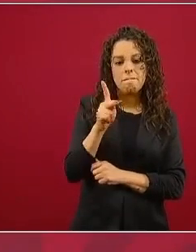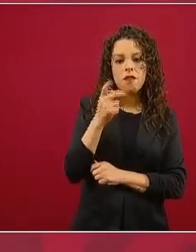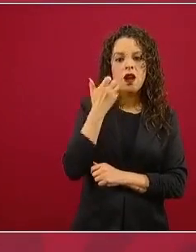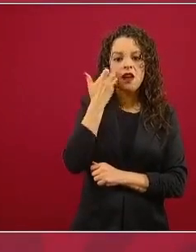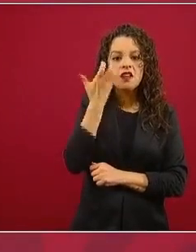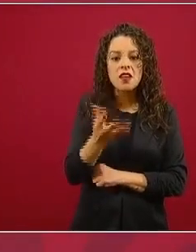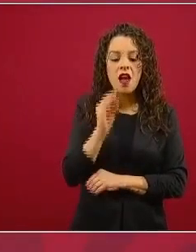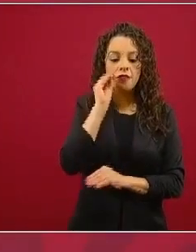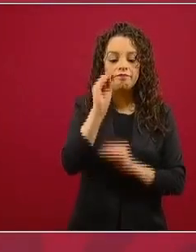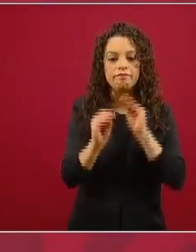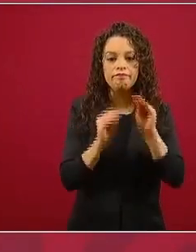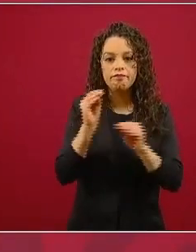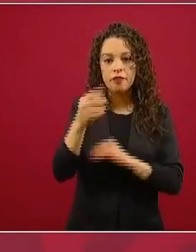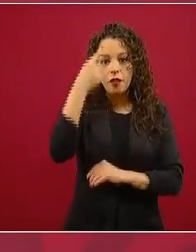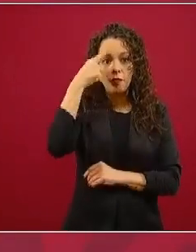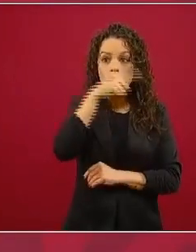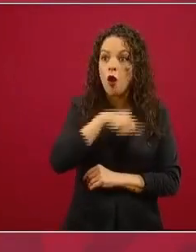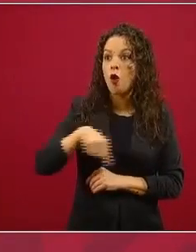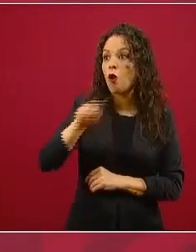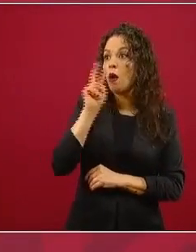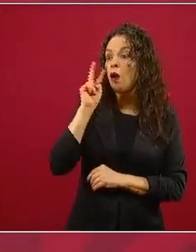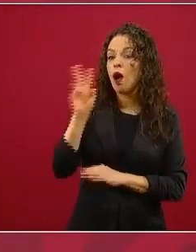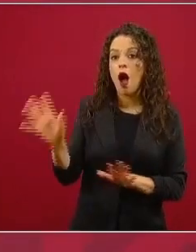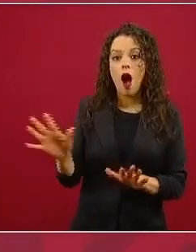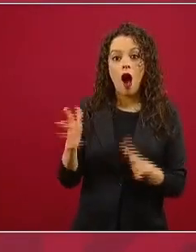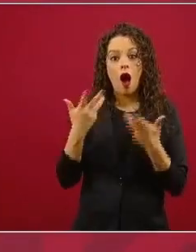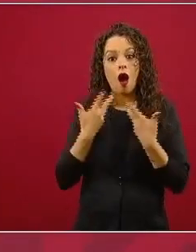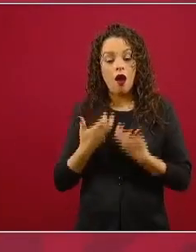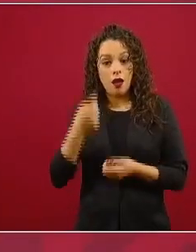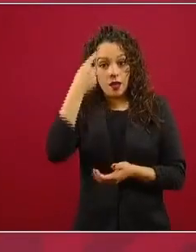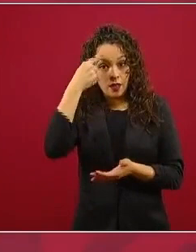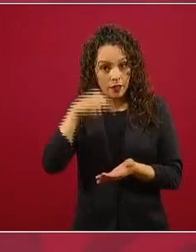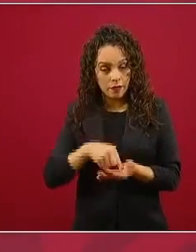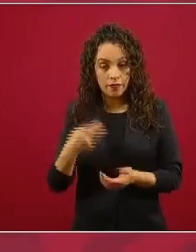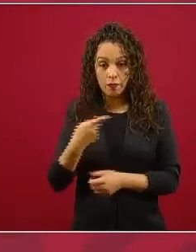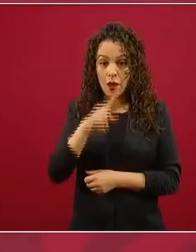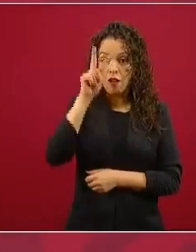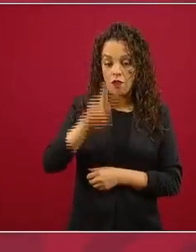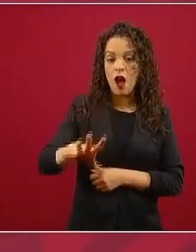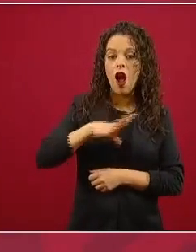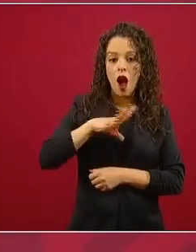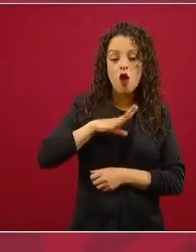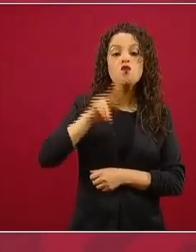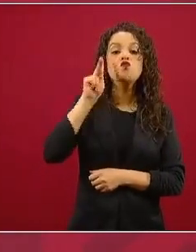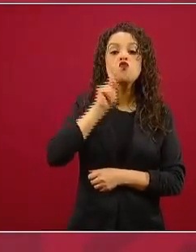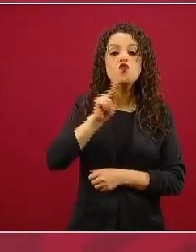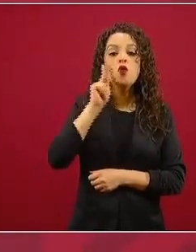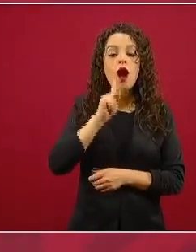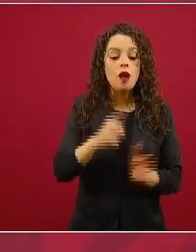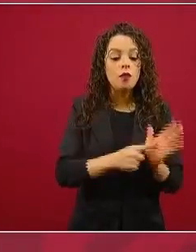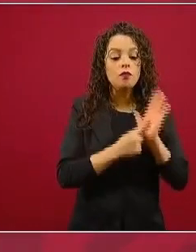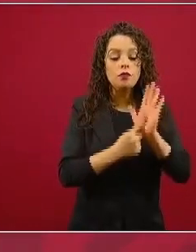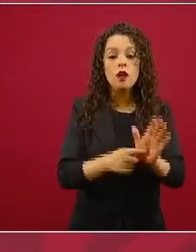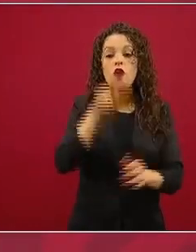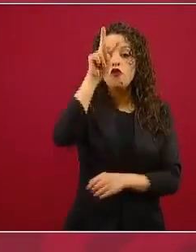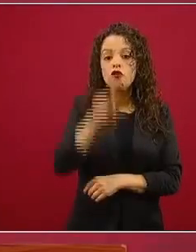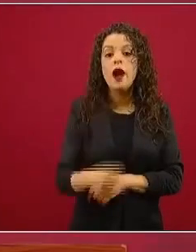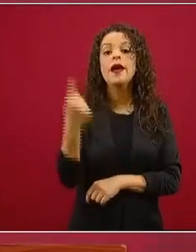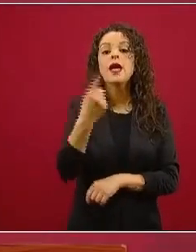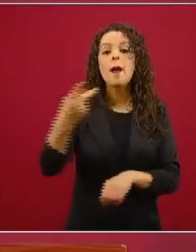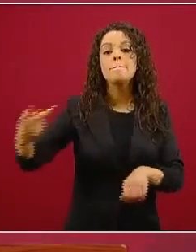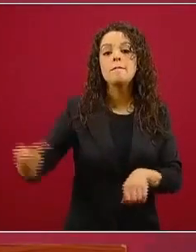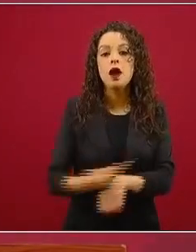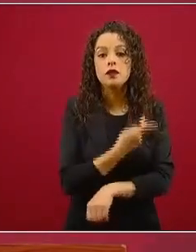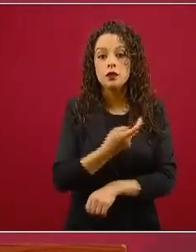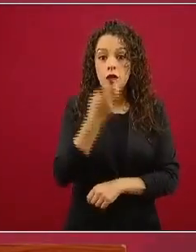y que ya hay pruebas de lo que verdaderamente sucedió. Y yo celebro